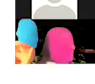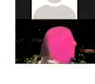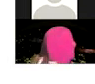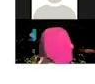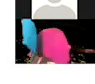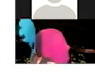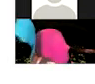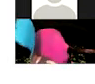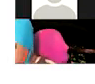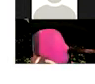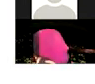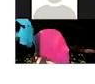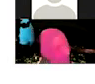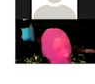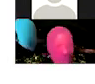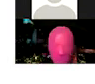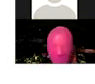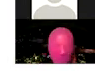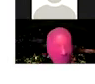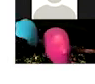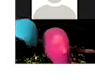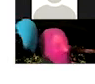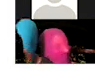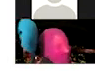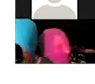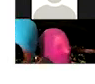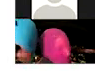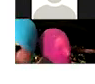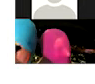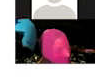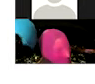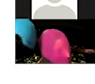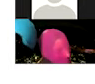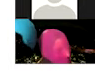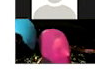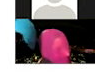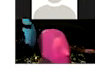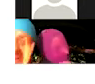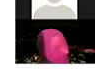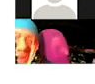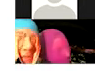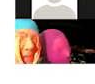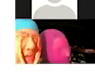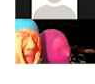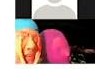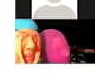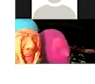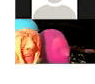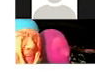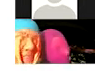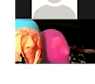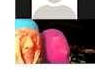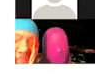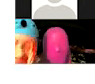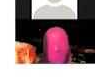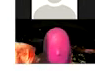si no se escucha de la tercera voz, la voz. Ojalá hay algo en el, cambia algo en el aire